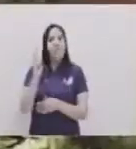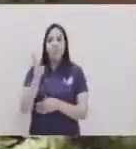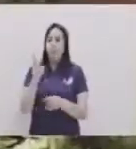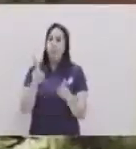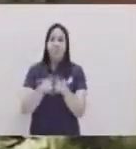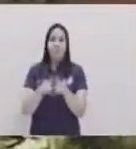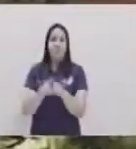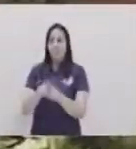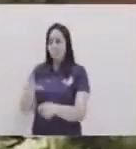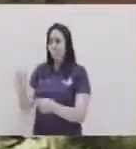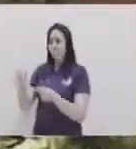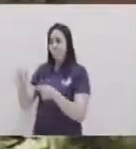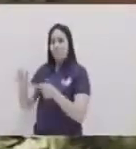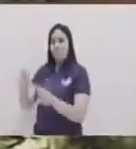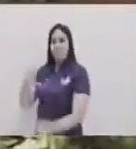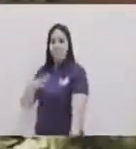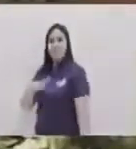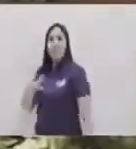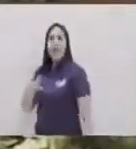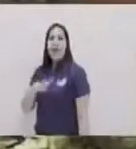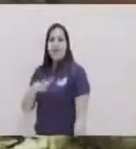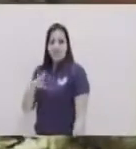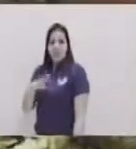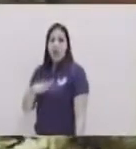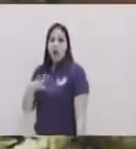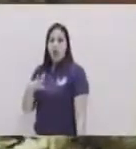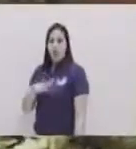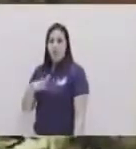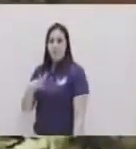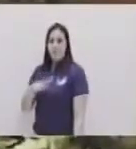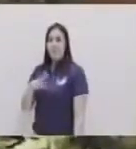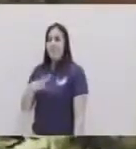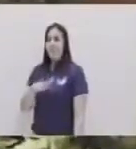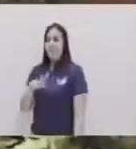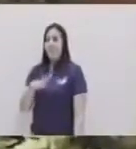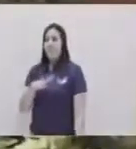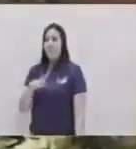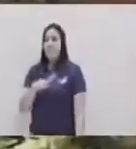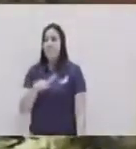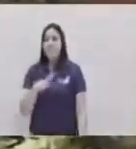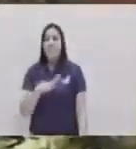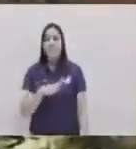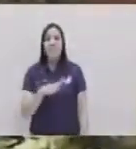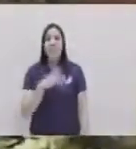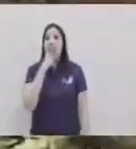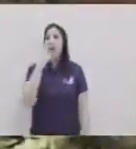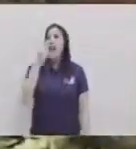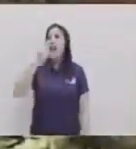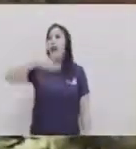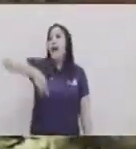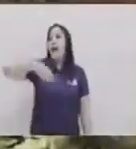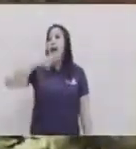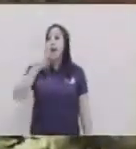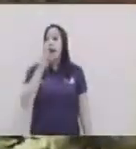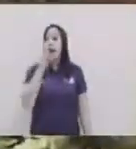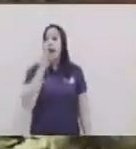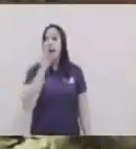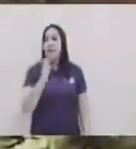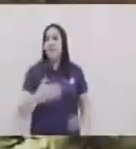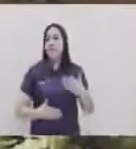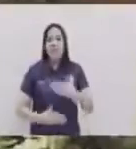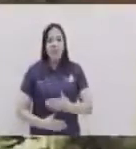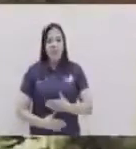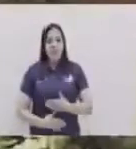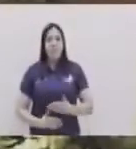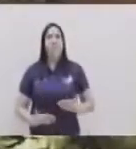mano hacia el piso, nuestro dedo pulgar toca el pecho, tengo, y la seña de hambre es las dos palmas